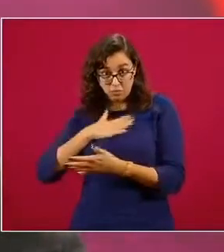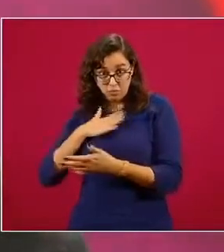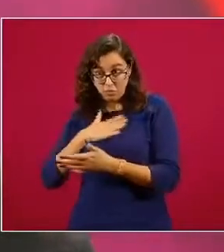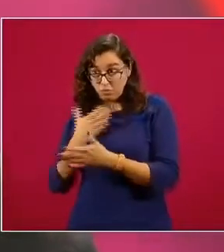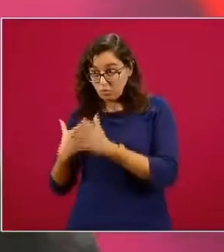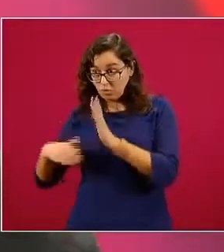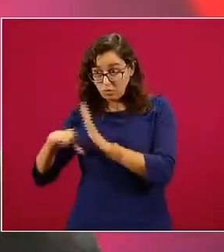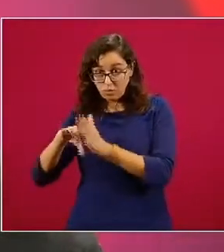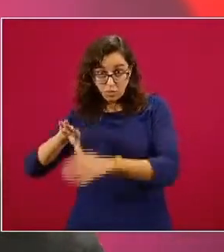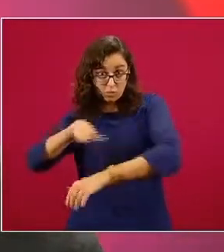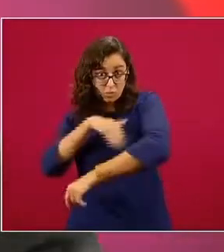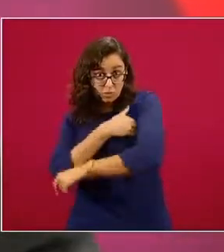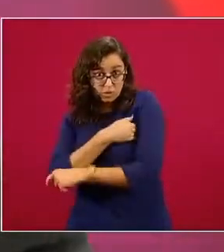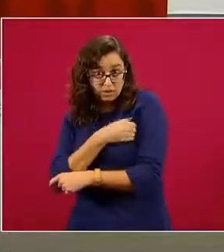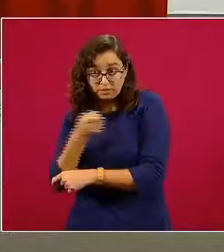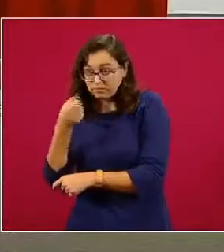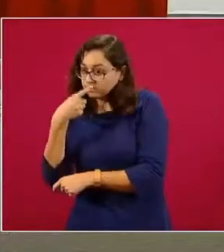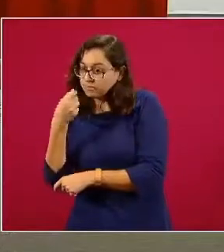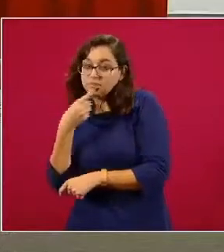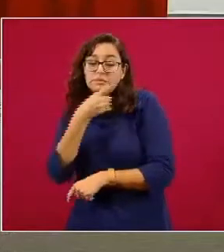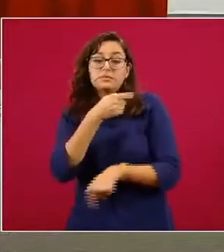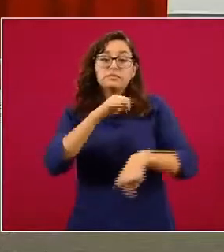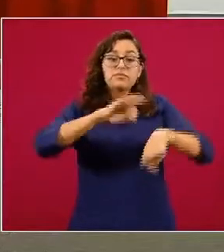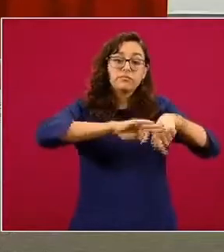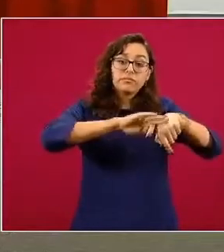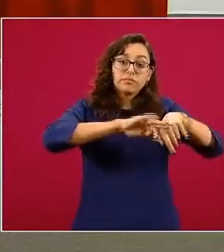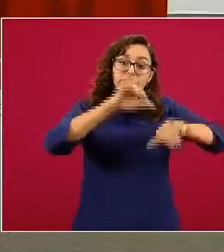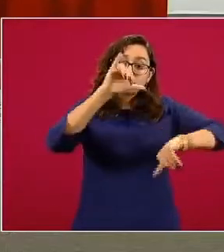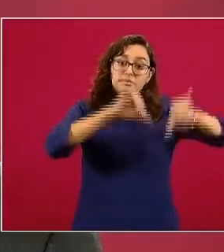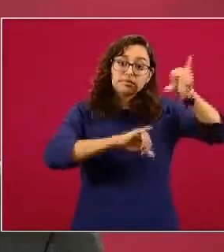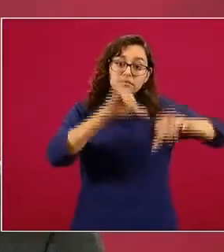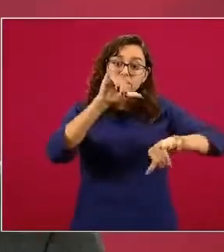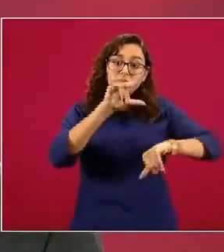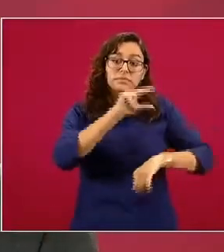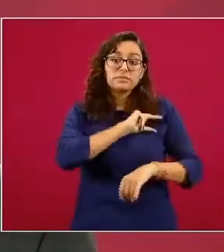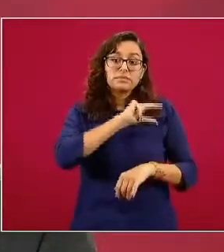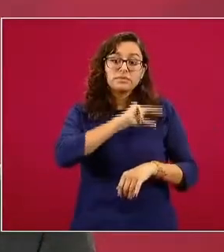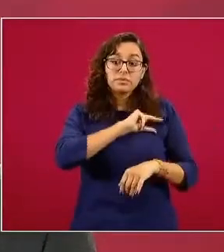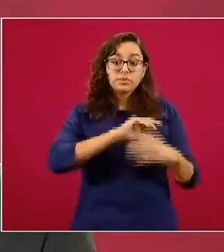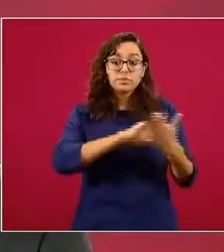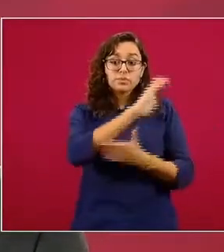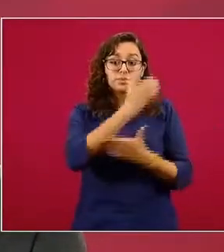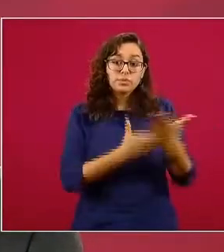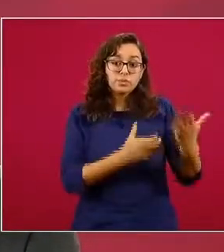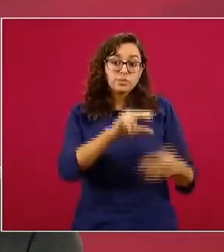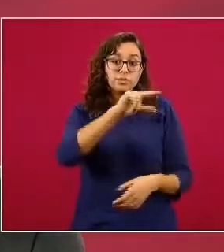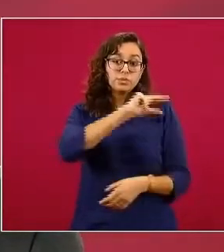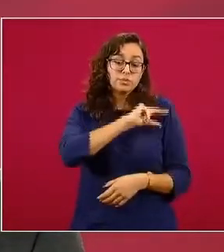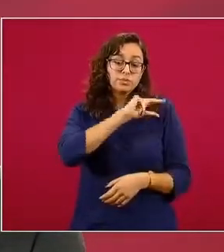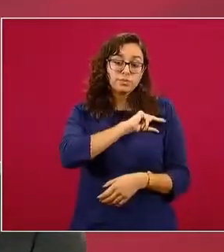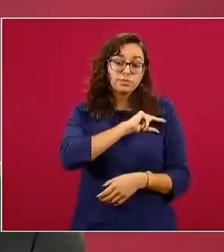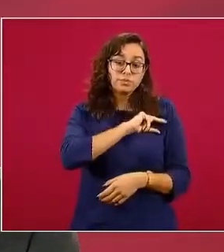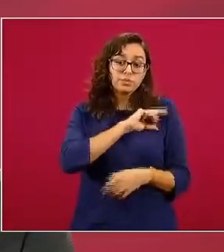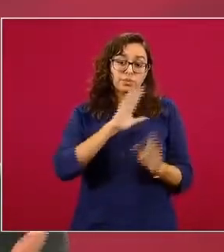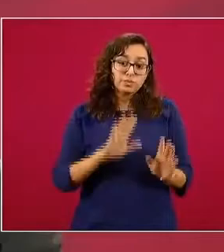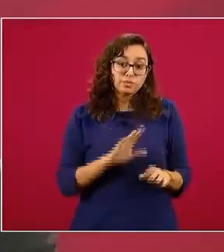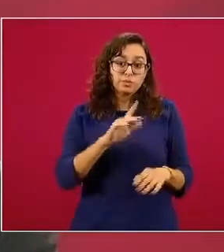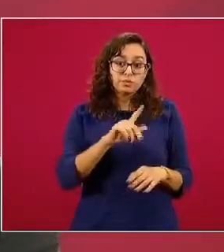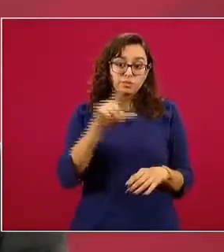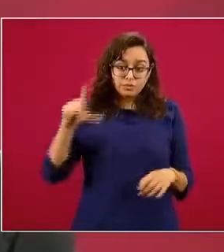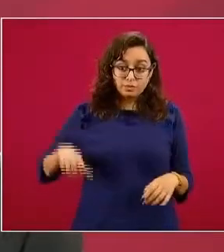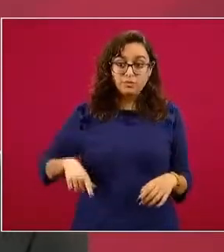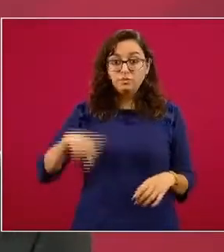laboratorio privado que está atendiendo a un contrato también privado con la compañía a la que México, el gobierno de